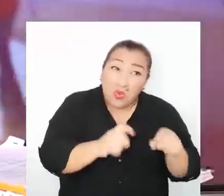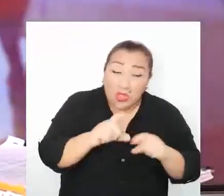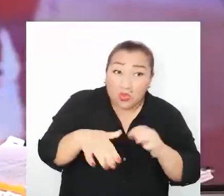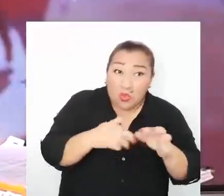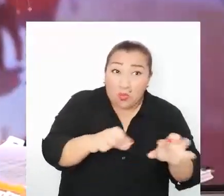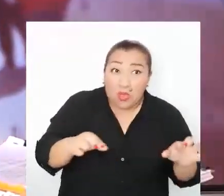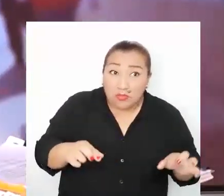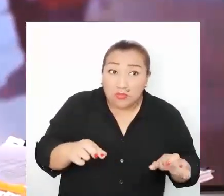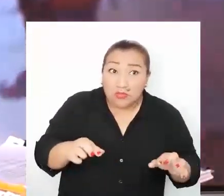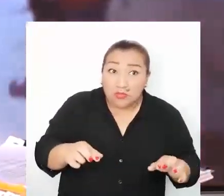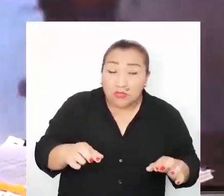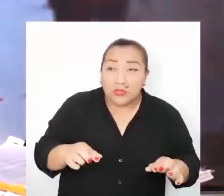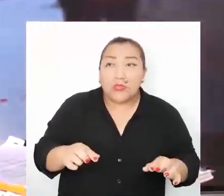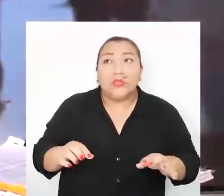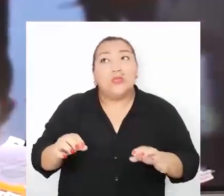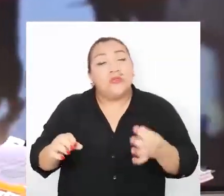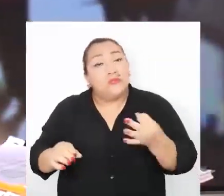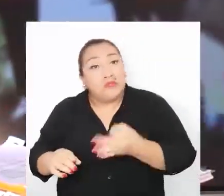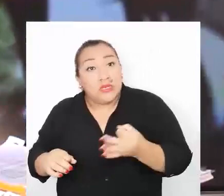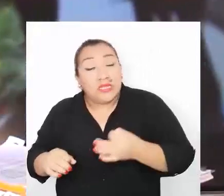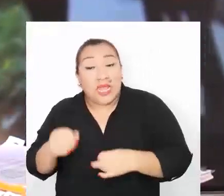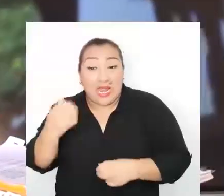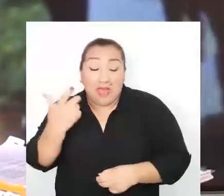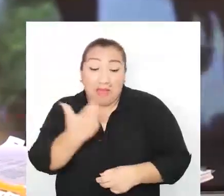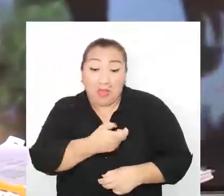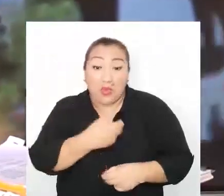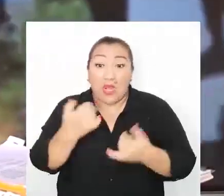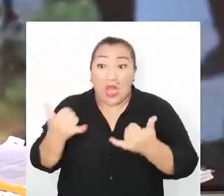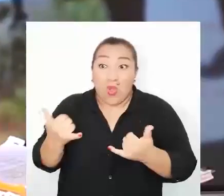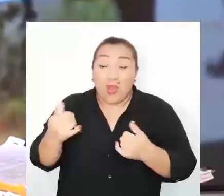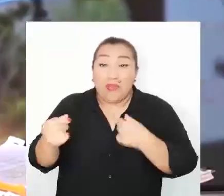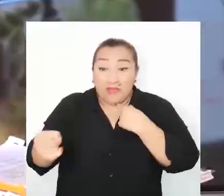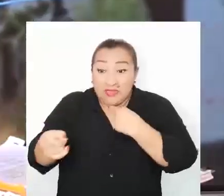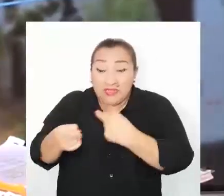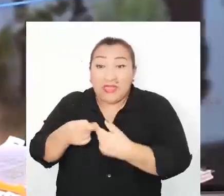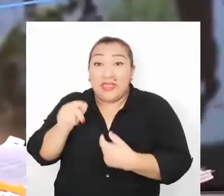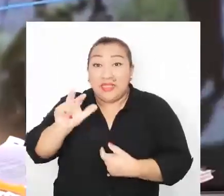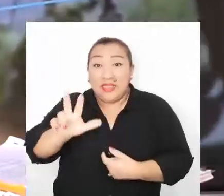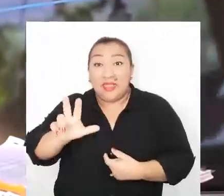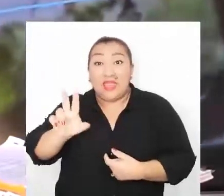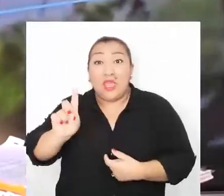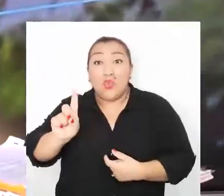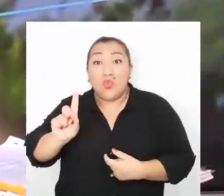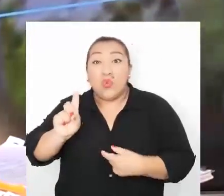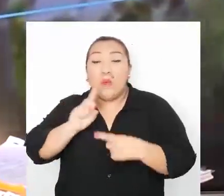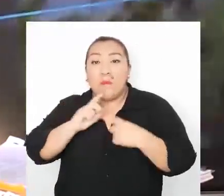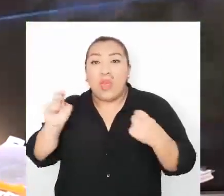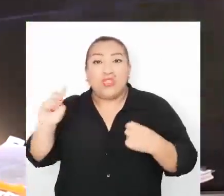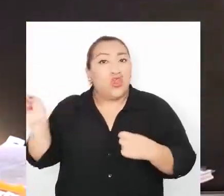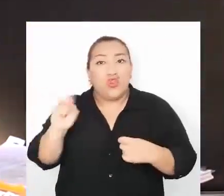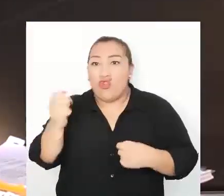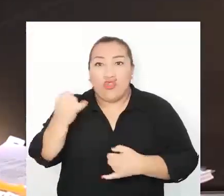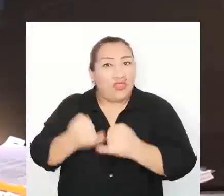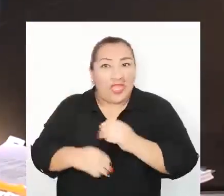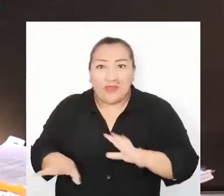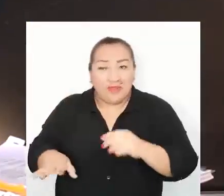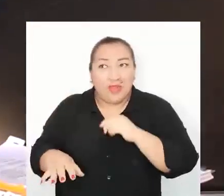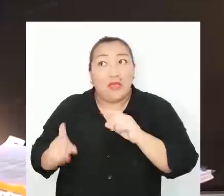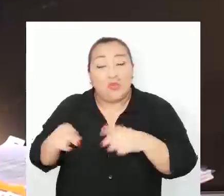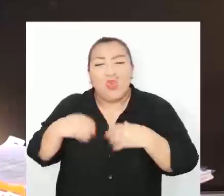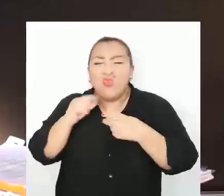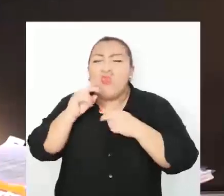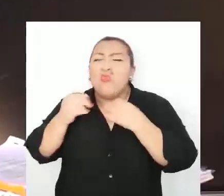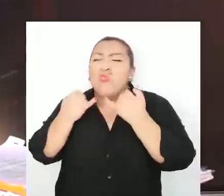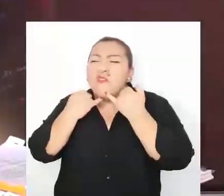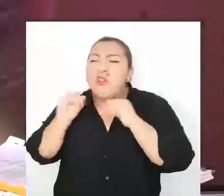que las vacunas que se vencían el 31 de marzo no se hayan vencido. Estaremos recopilando la información para ver qué ha sucedido en